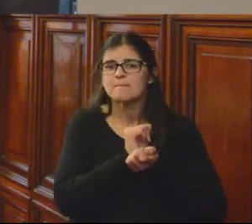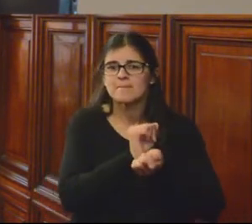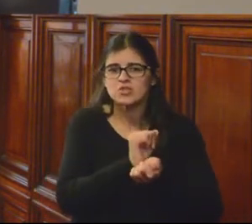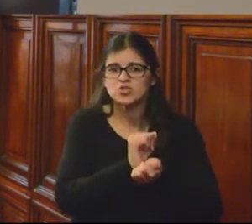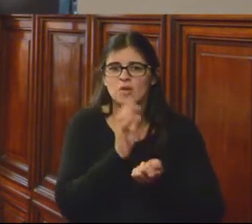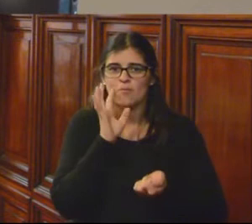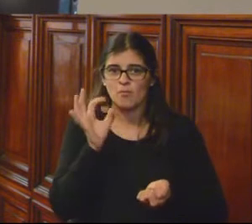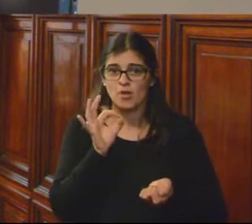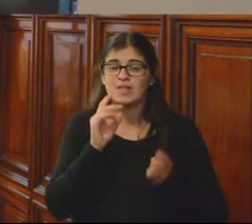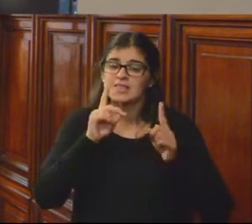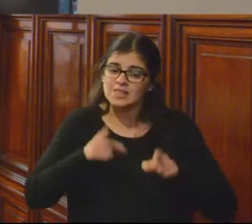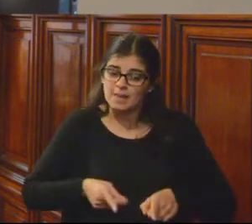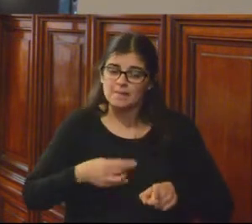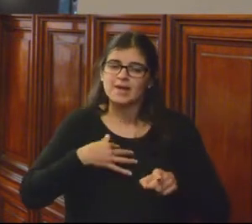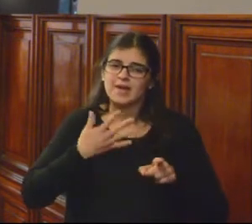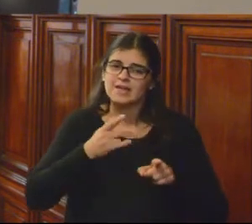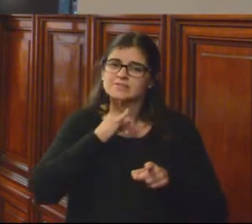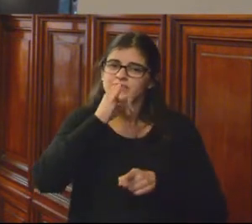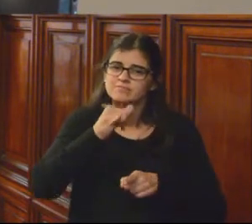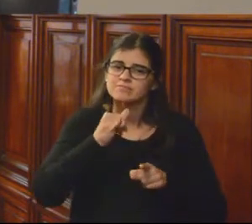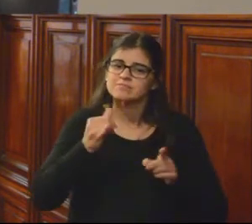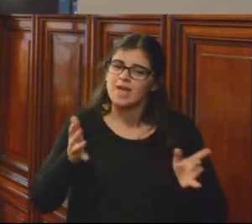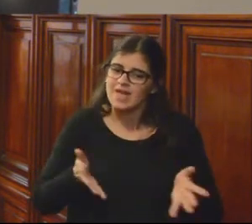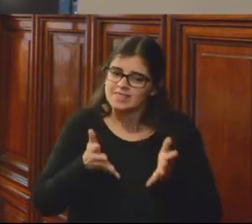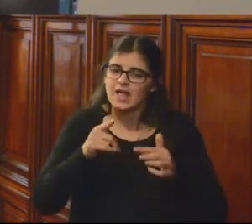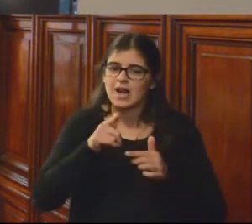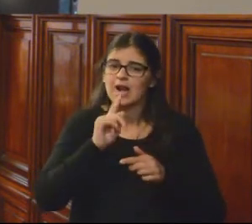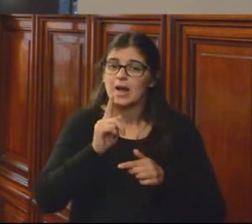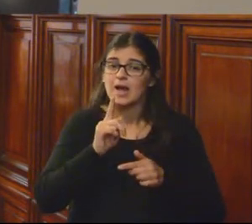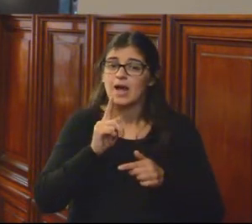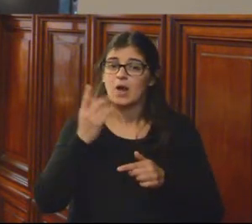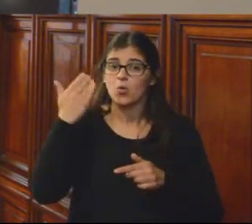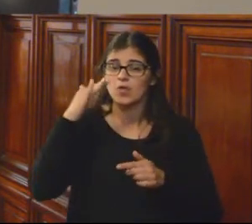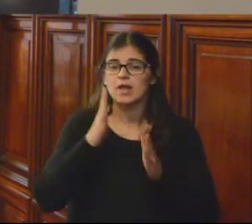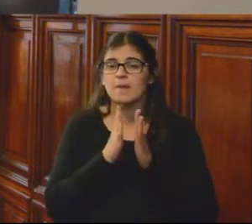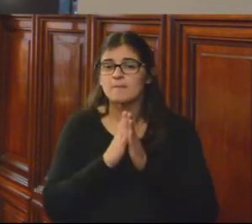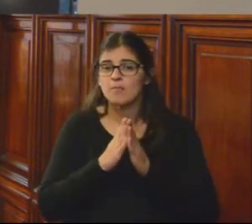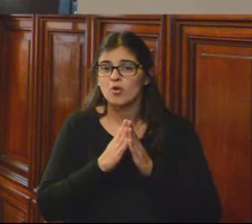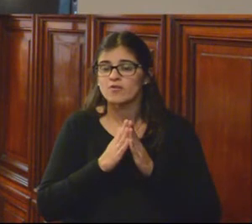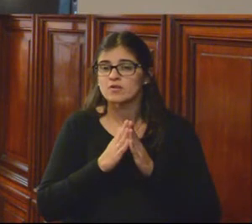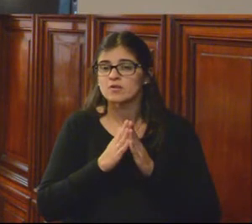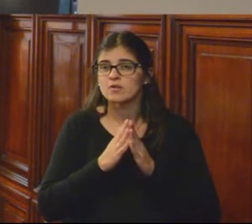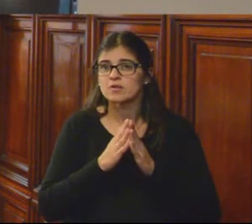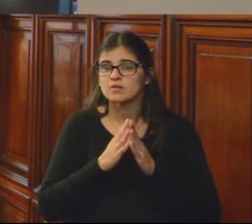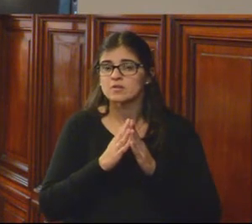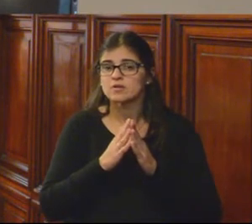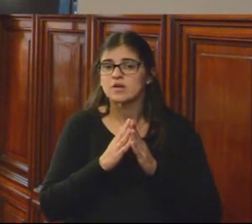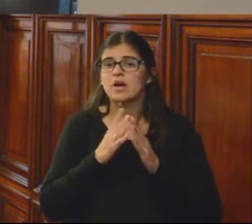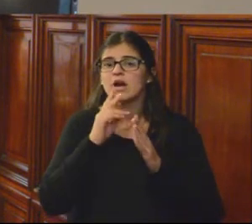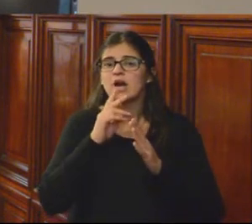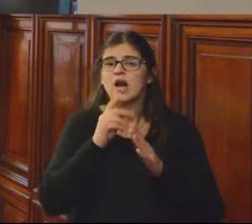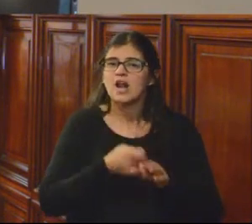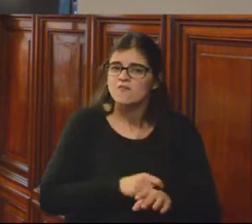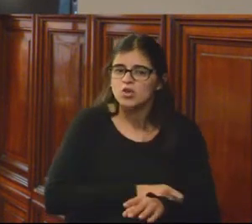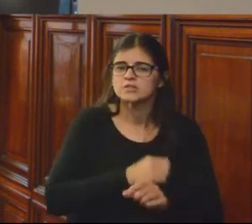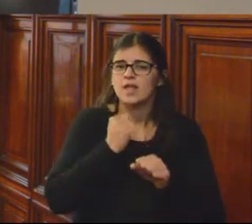pero quisiera instar a las autoridades presentes, por favor, a reforzar el